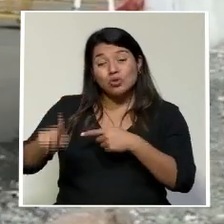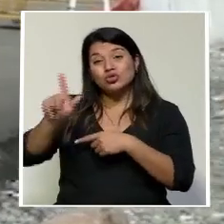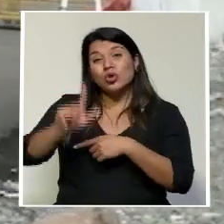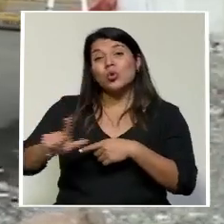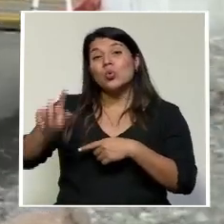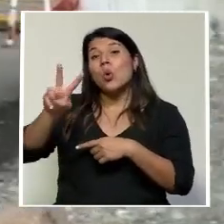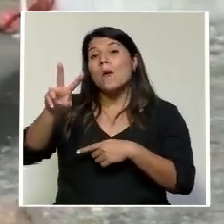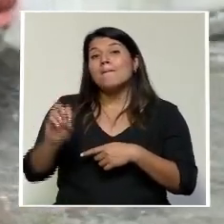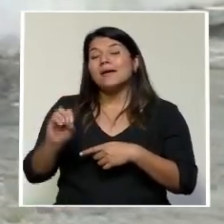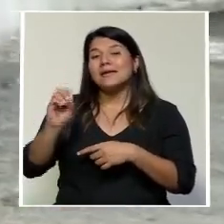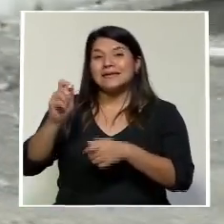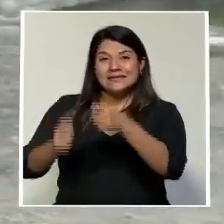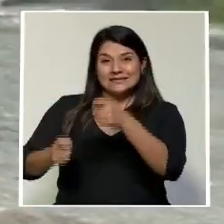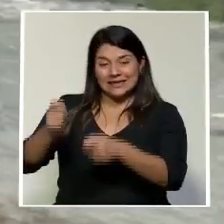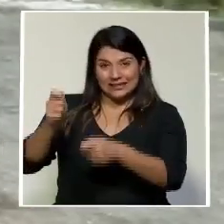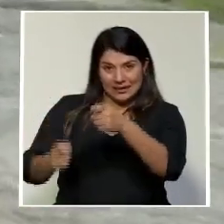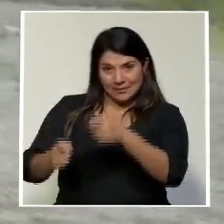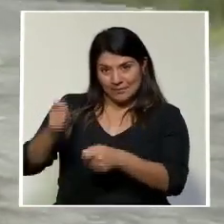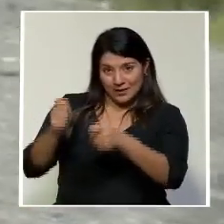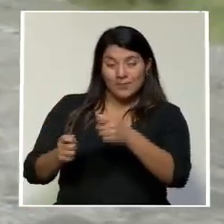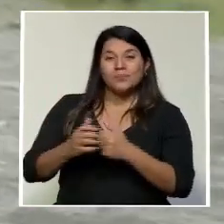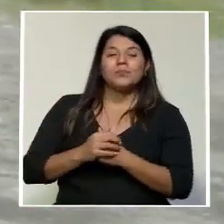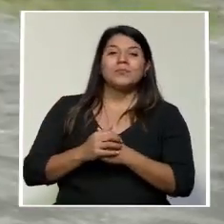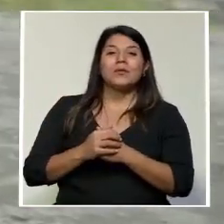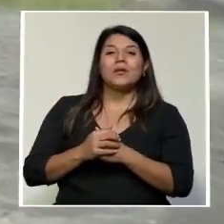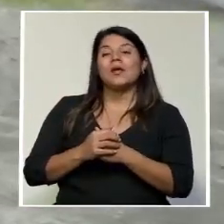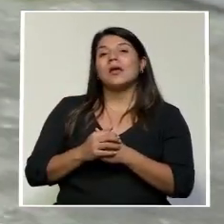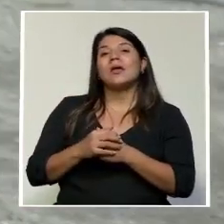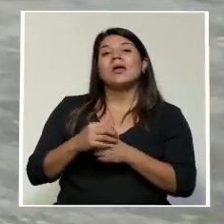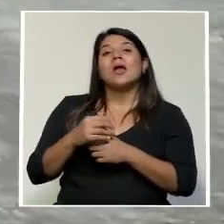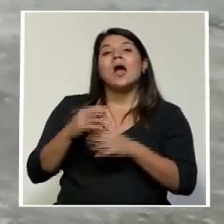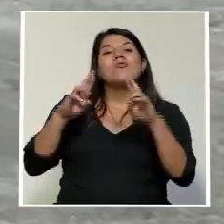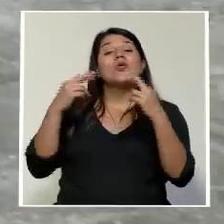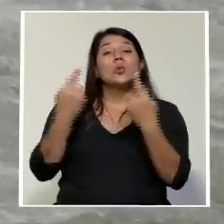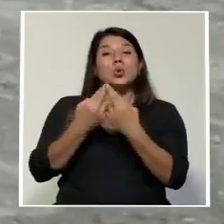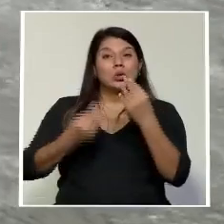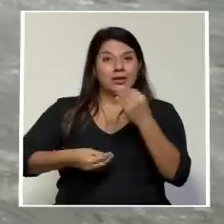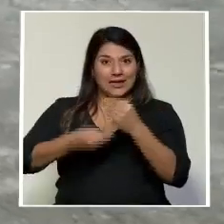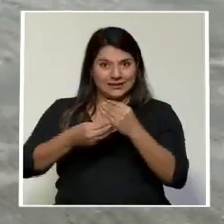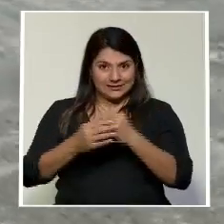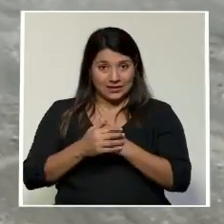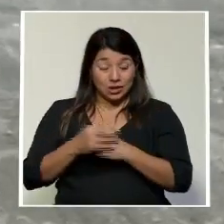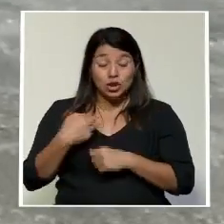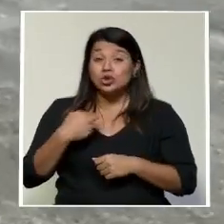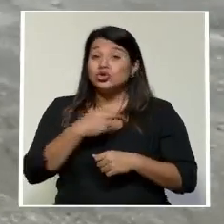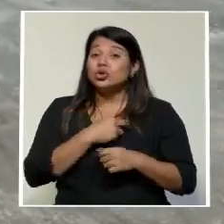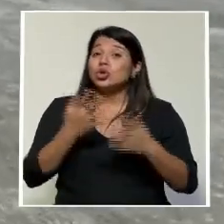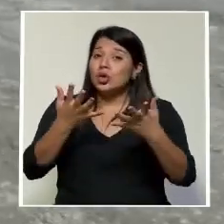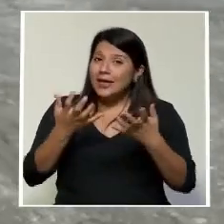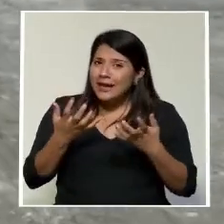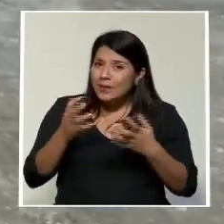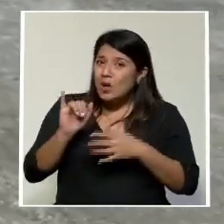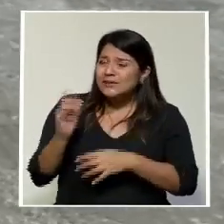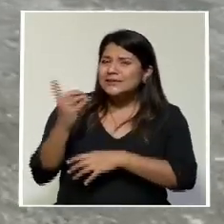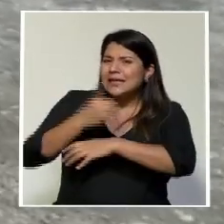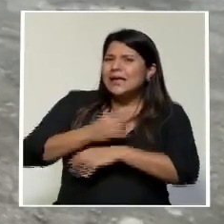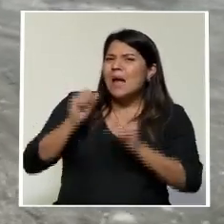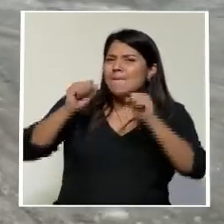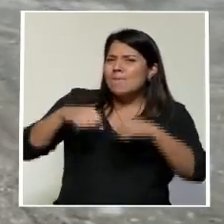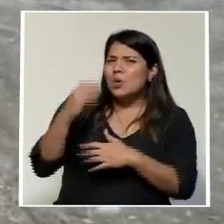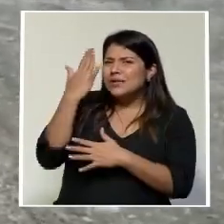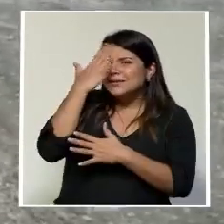20 de septiembre a una sesión extraordinaria. Queremos ese día conocer cuáles